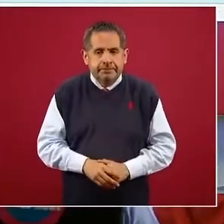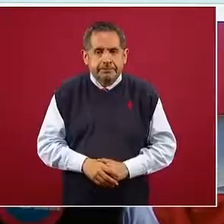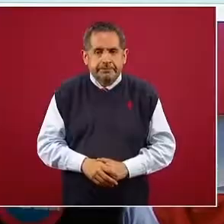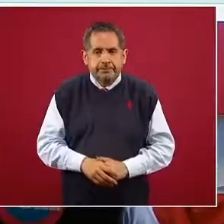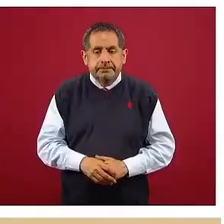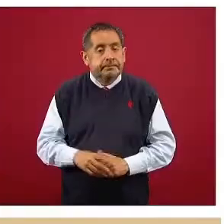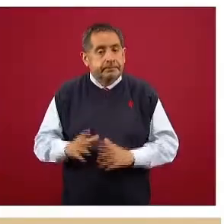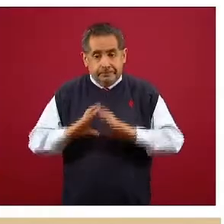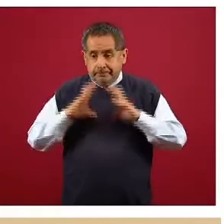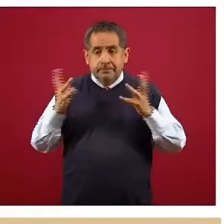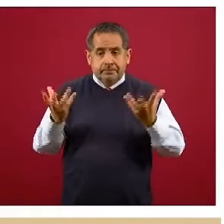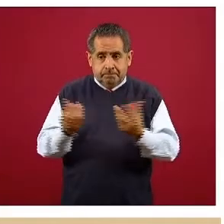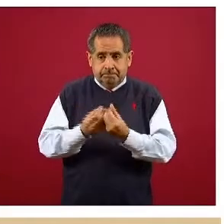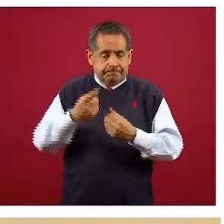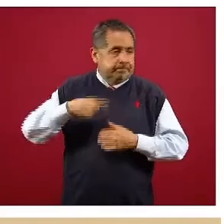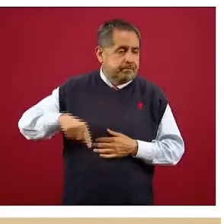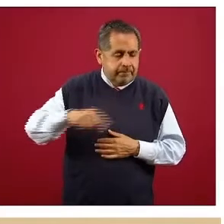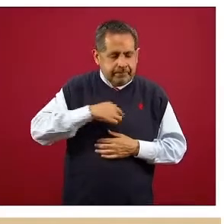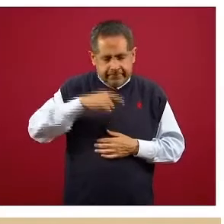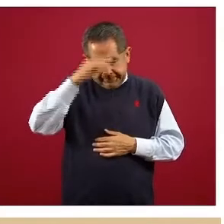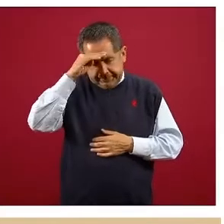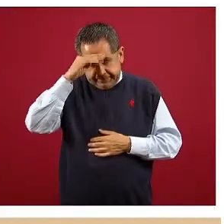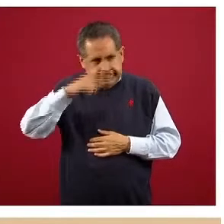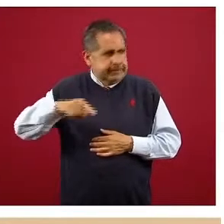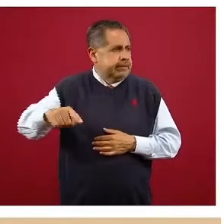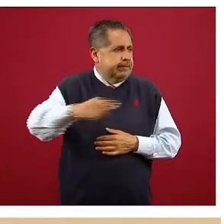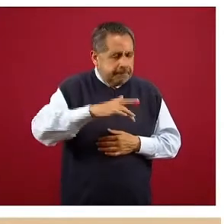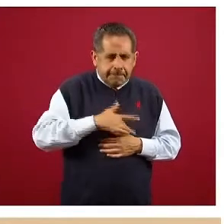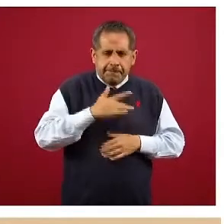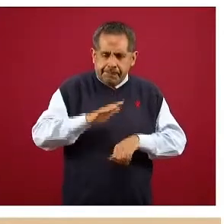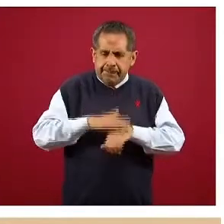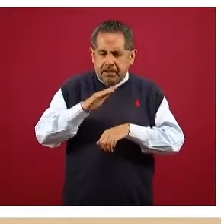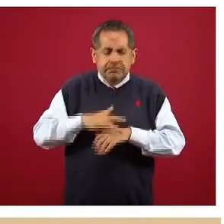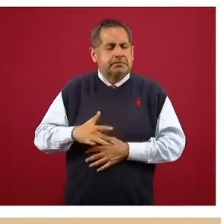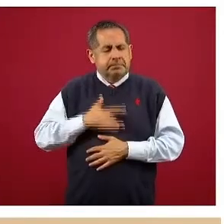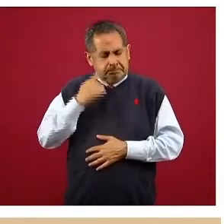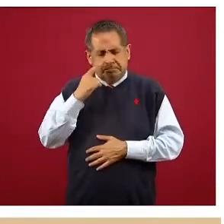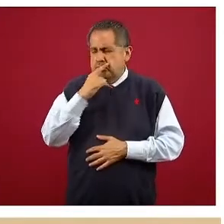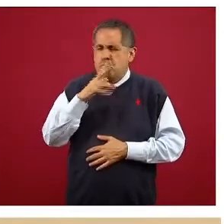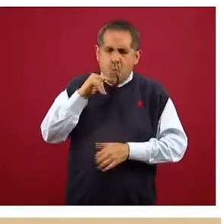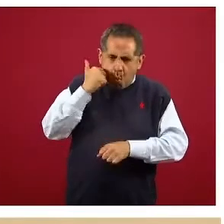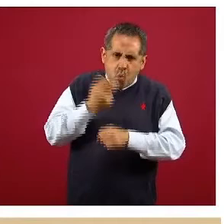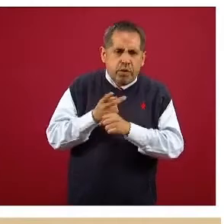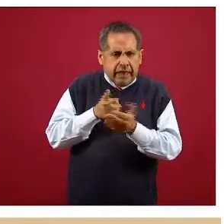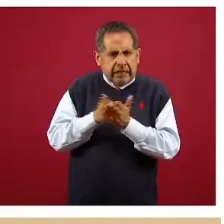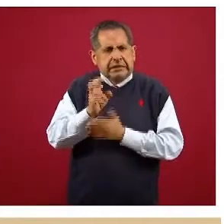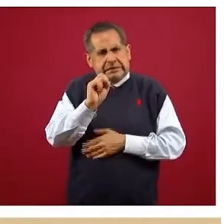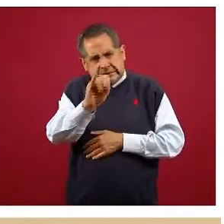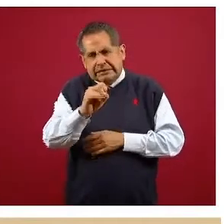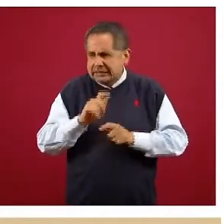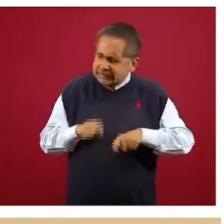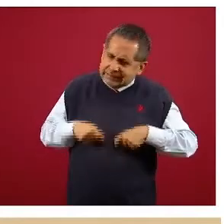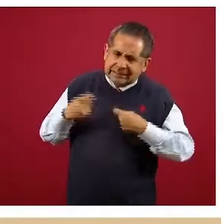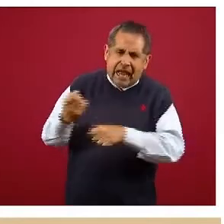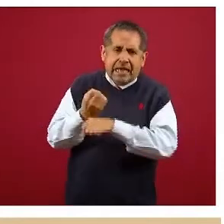Pues juntos podemos inspirar a que más personas se conviertan en donadores voluntarios y altruistas de